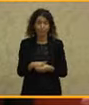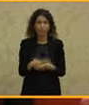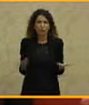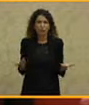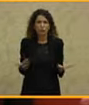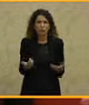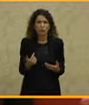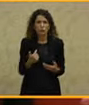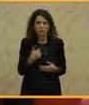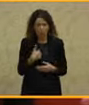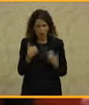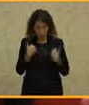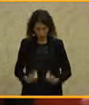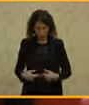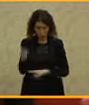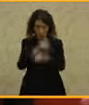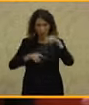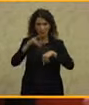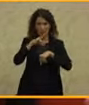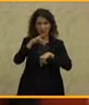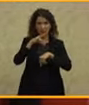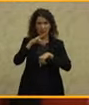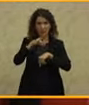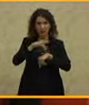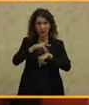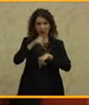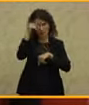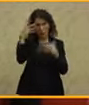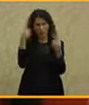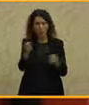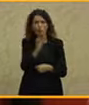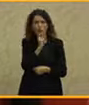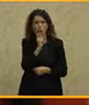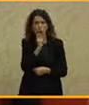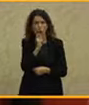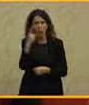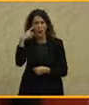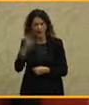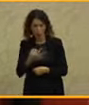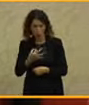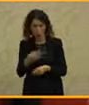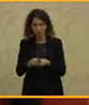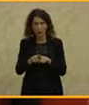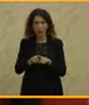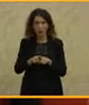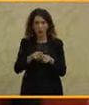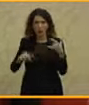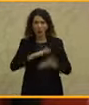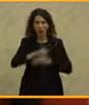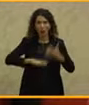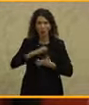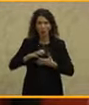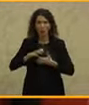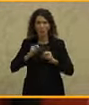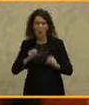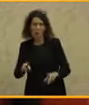¿Cómo podría tener yo este problema de salud mental si tan peligroso, si cuando a mí me dan las crisis lo único que